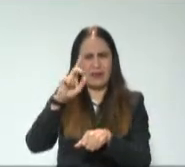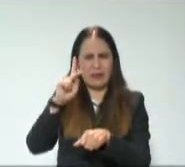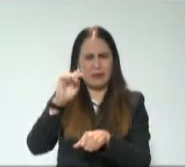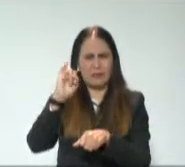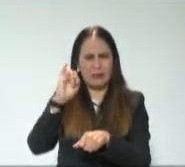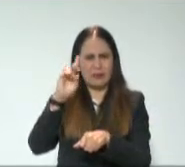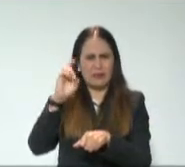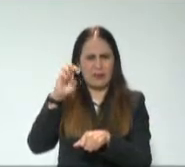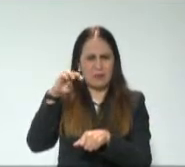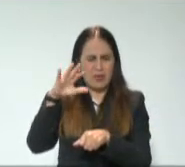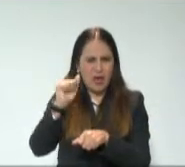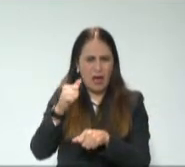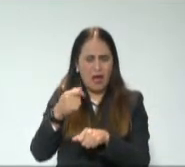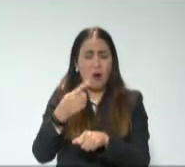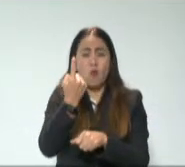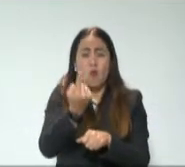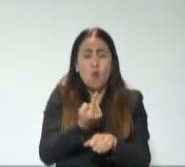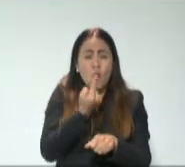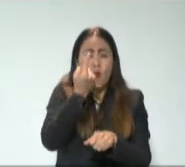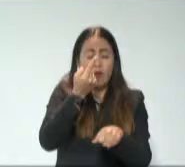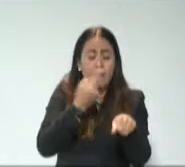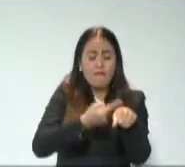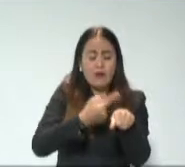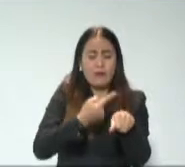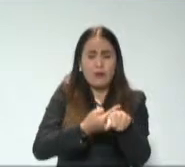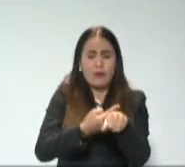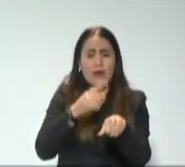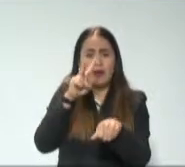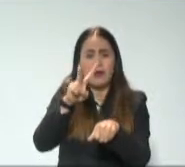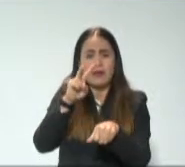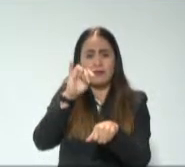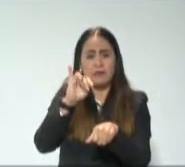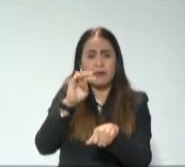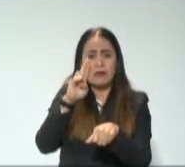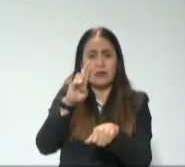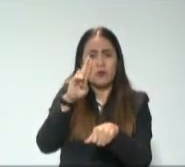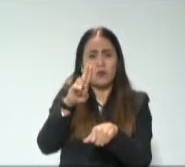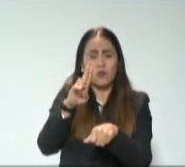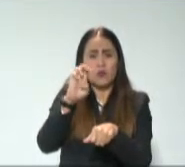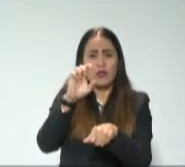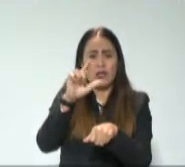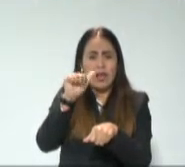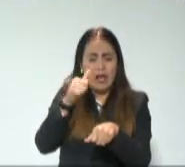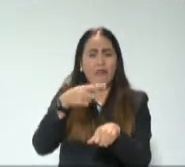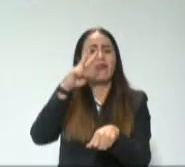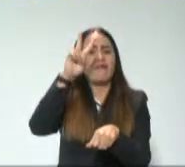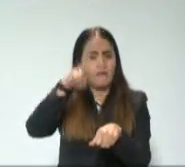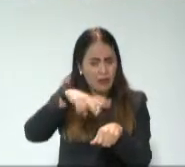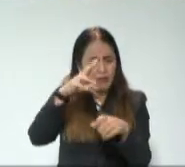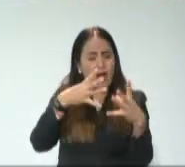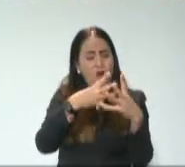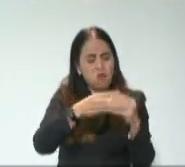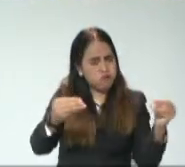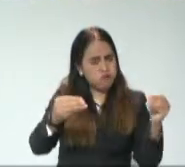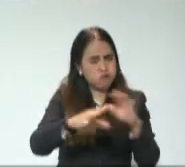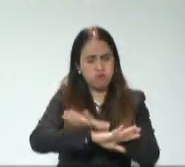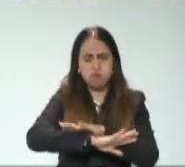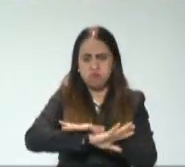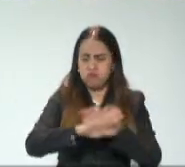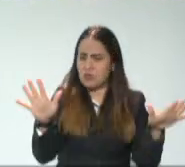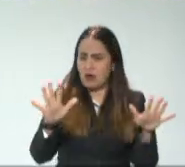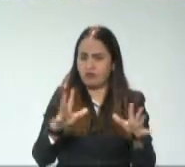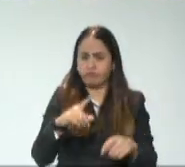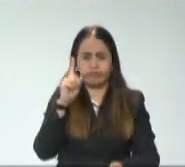solamente una enfermedad la viruela que realmente terminó y fue erradicada es decir